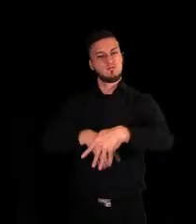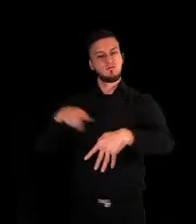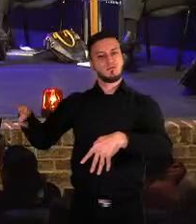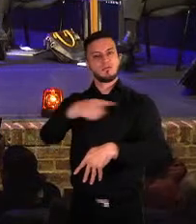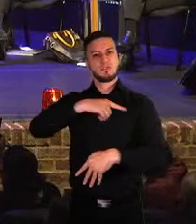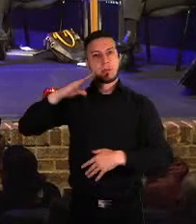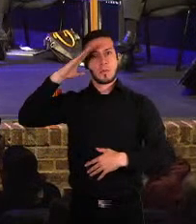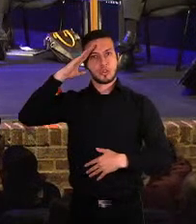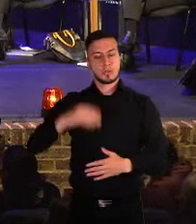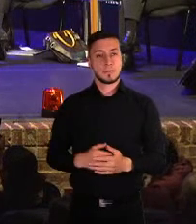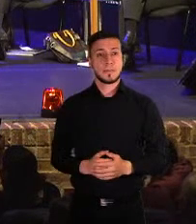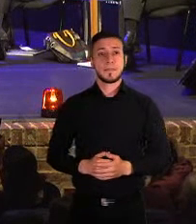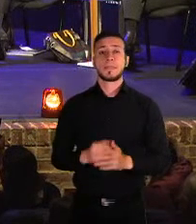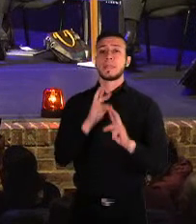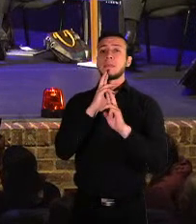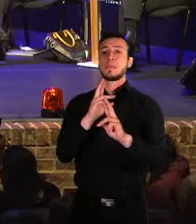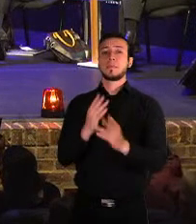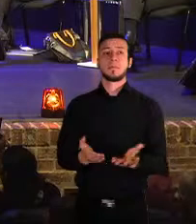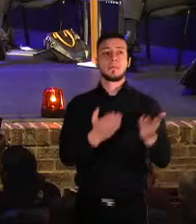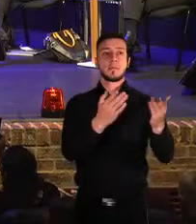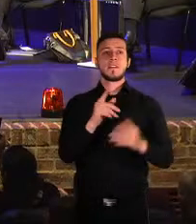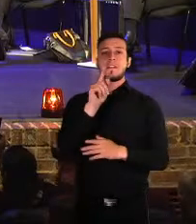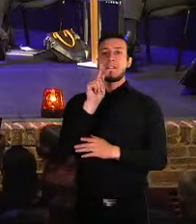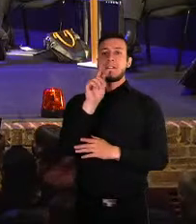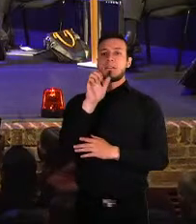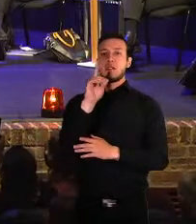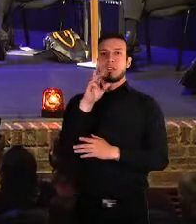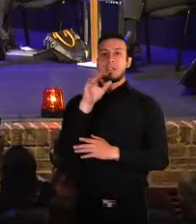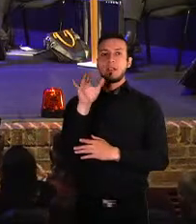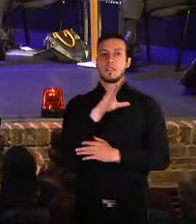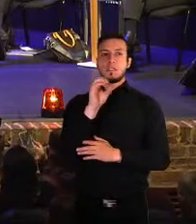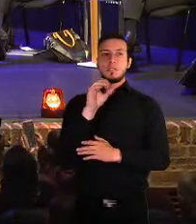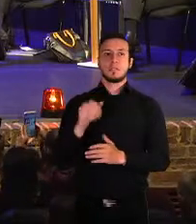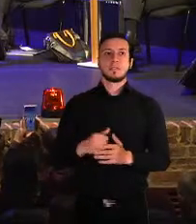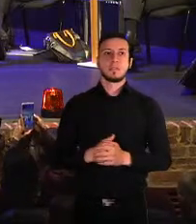responde la pregunta federico gutiérrez